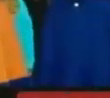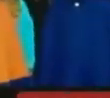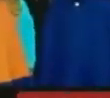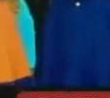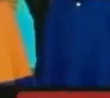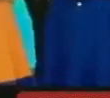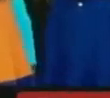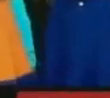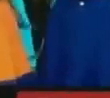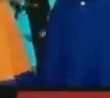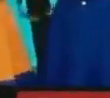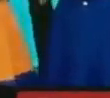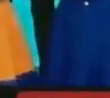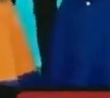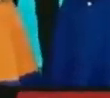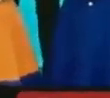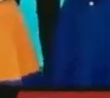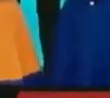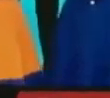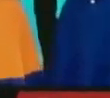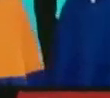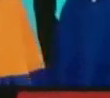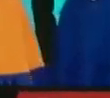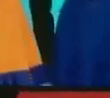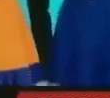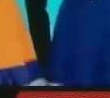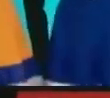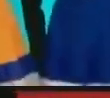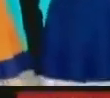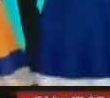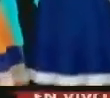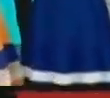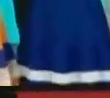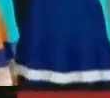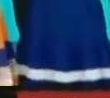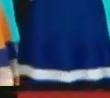adelante, pues. Buenas noches a todos, gracias, muchas gracias. Nos vemos el próximo lunes.